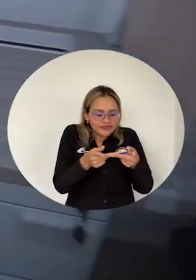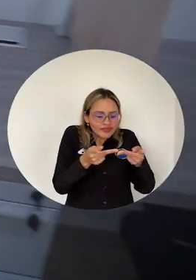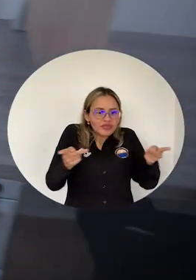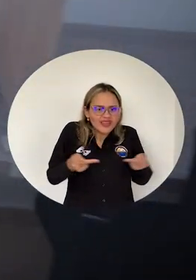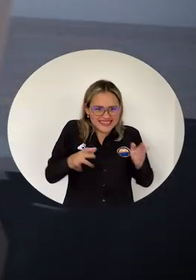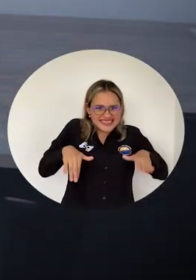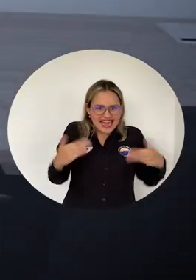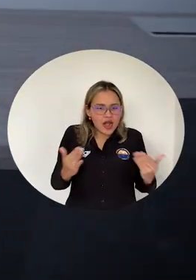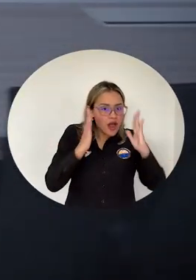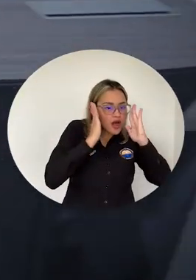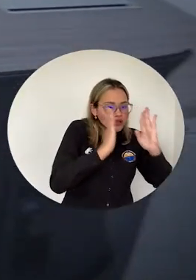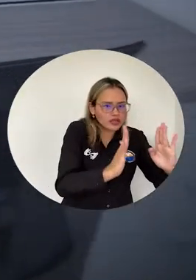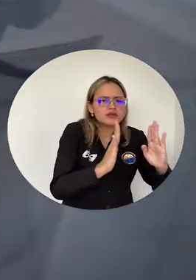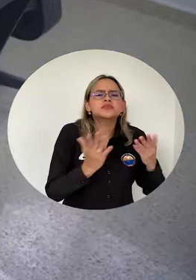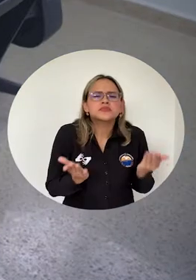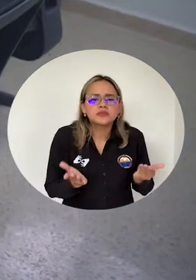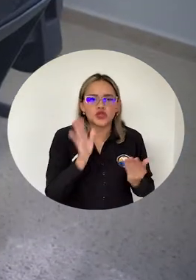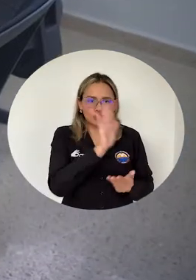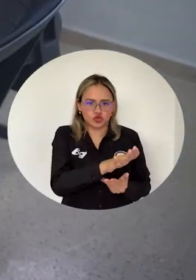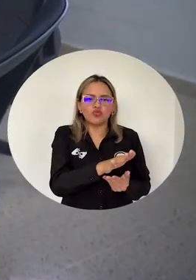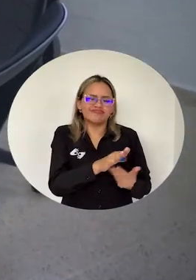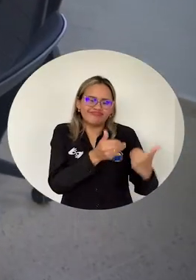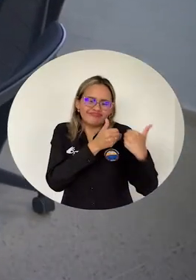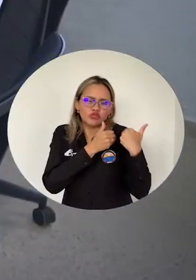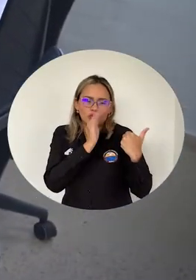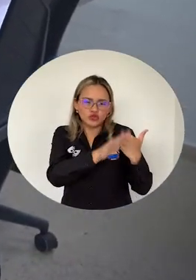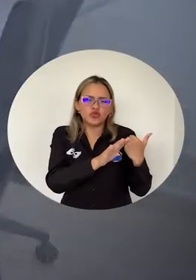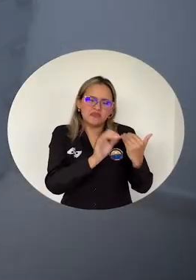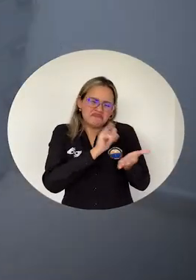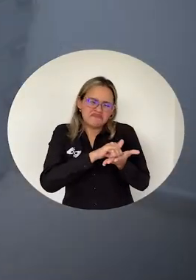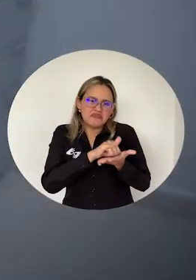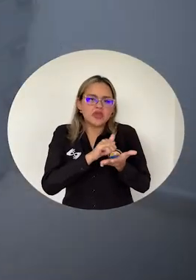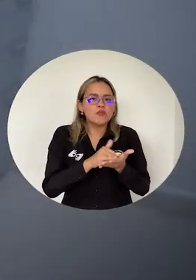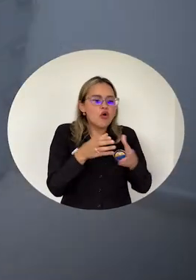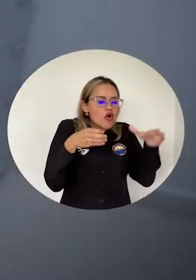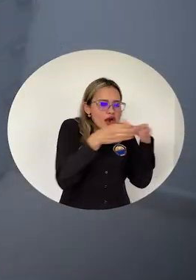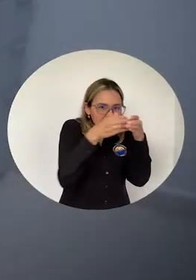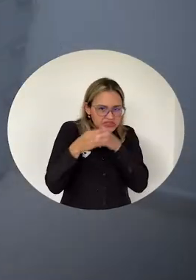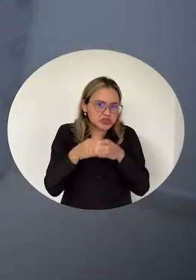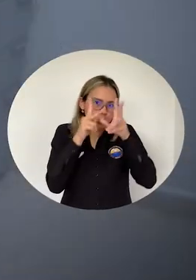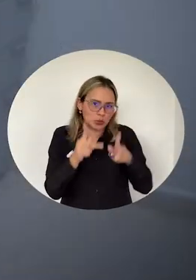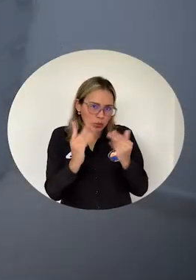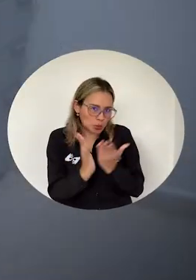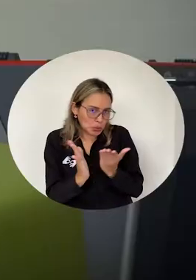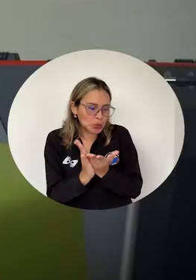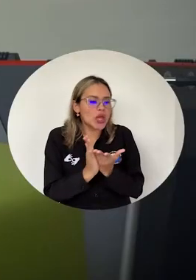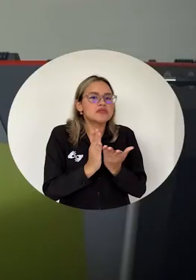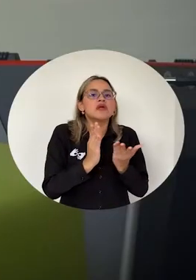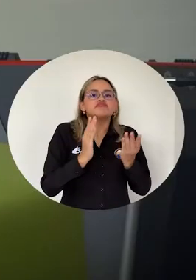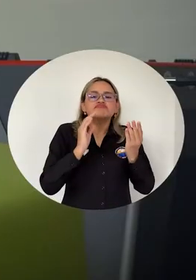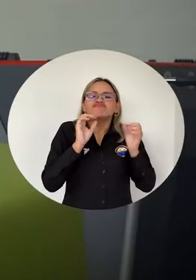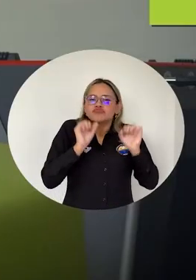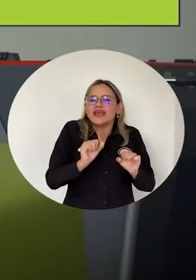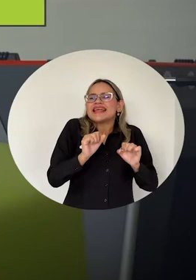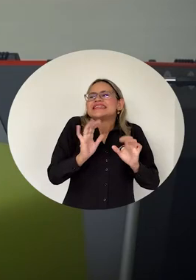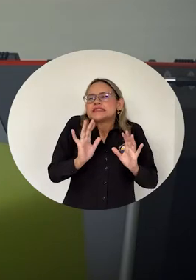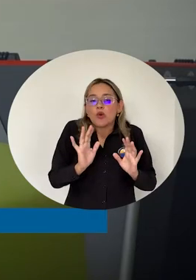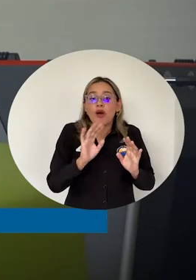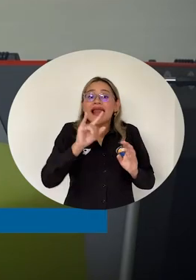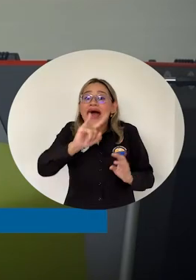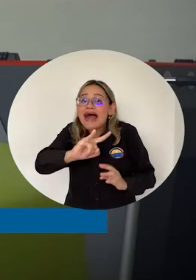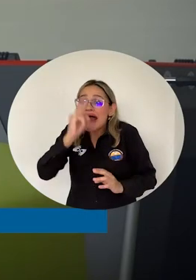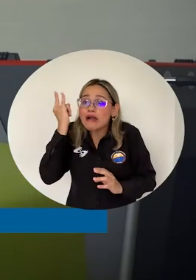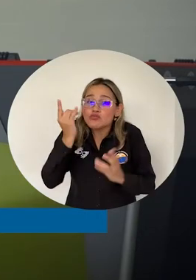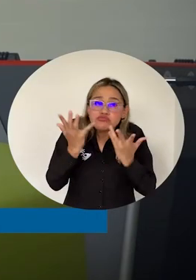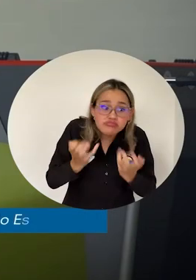atención, que son el área utilizada por las organizaciones estudiantiles y los representantes estudiantiles Se tendrá que hacer